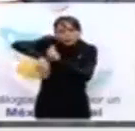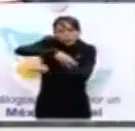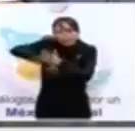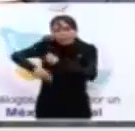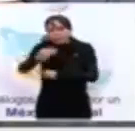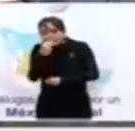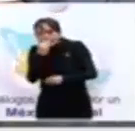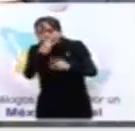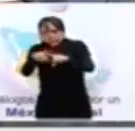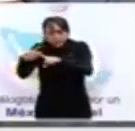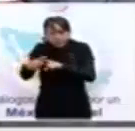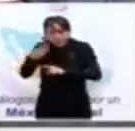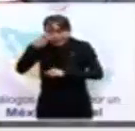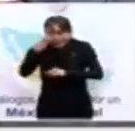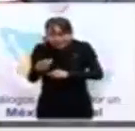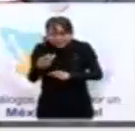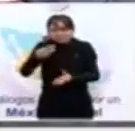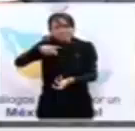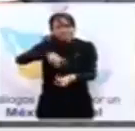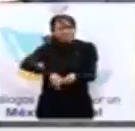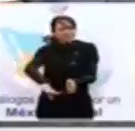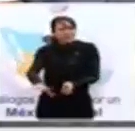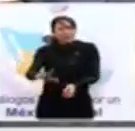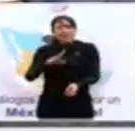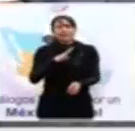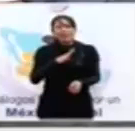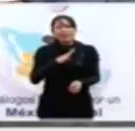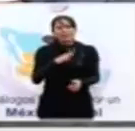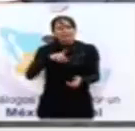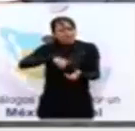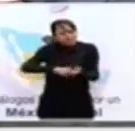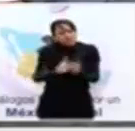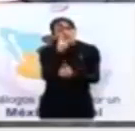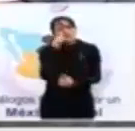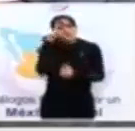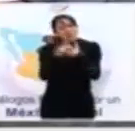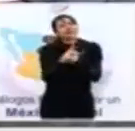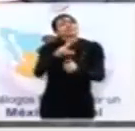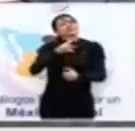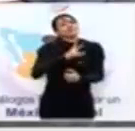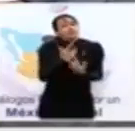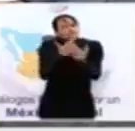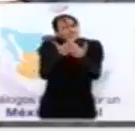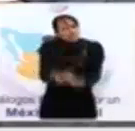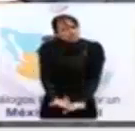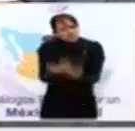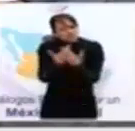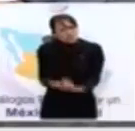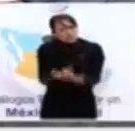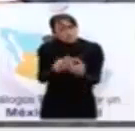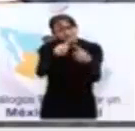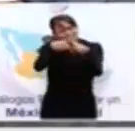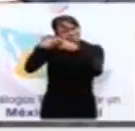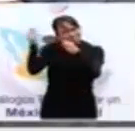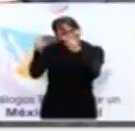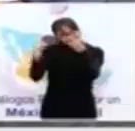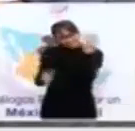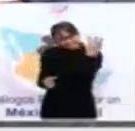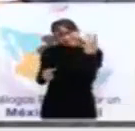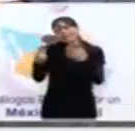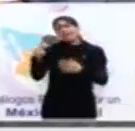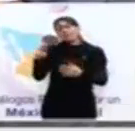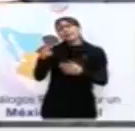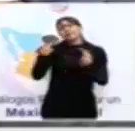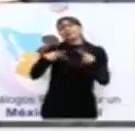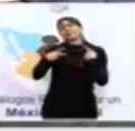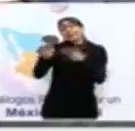gestión la riqueza natural de nuestros países. Pero algo, por ejemplo, que está en manos de los pequeños productores en nuestras